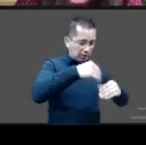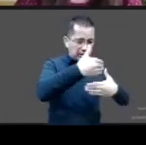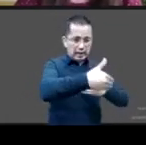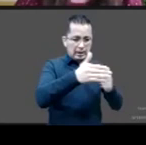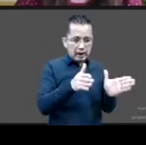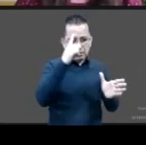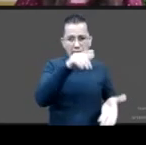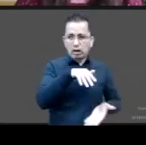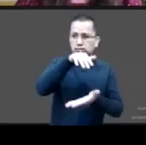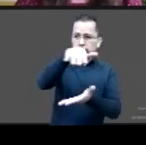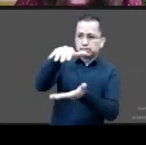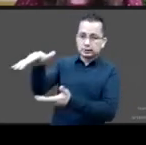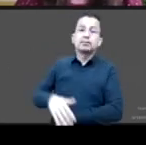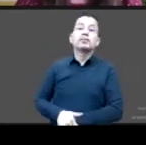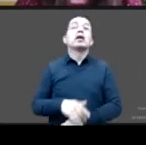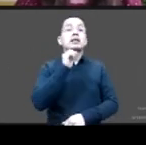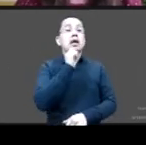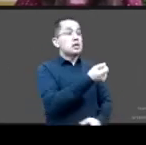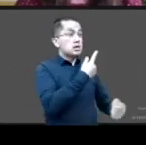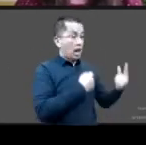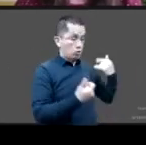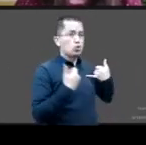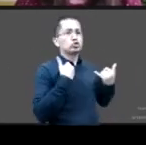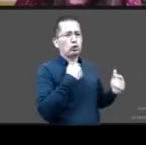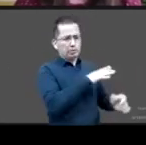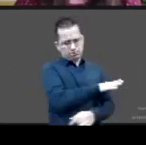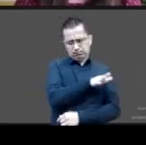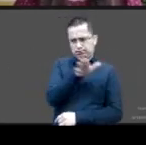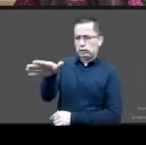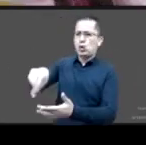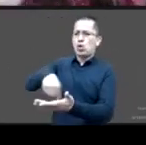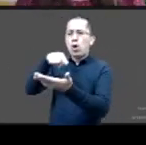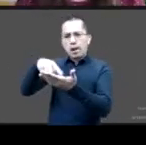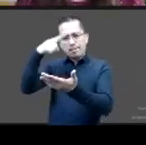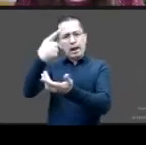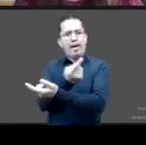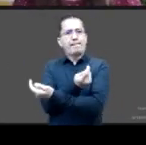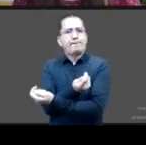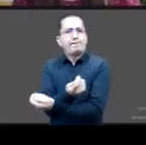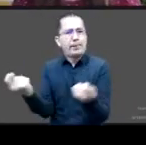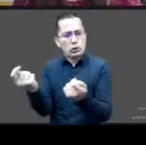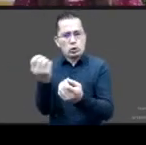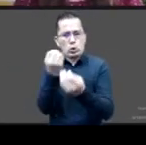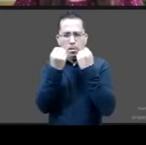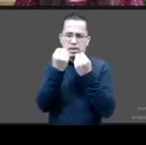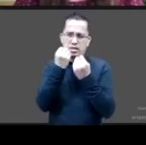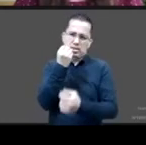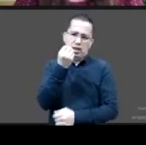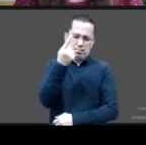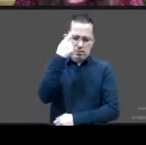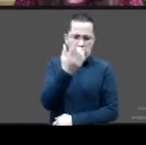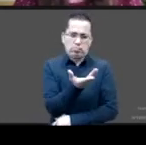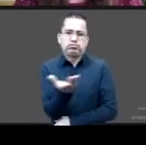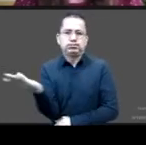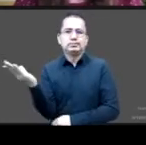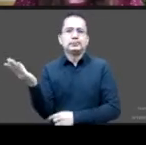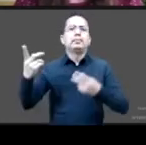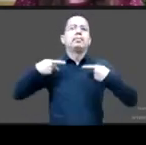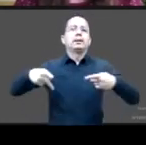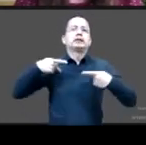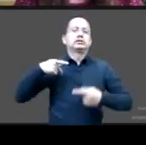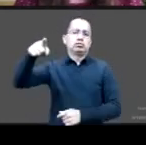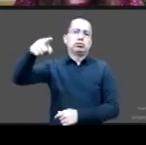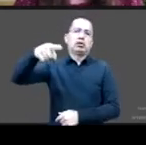participando en comedores comunitarios donde efectivamente se brinda pues una comida a estas personas que se